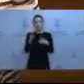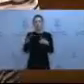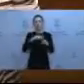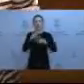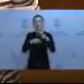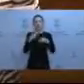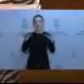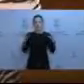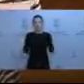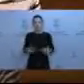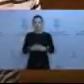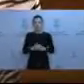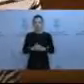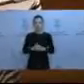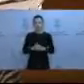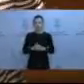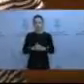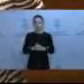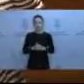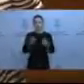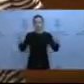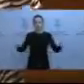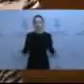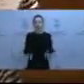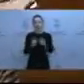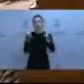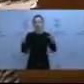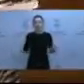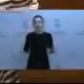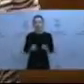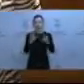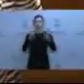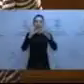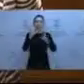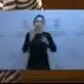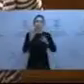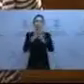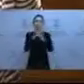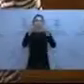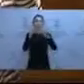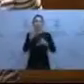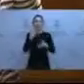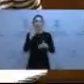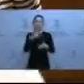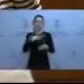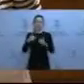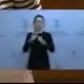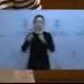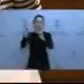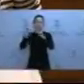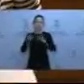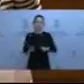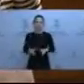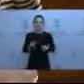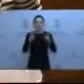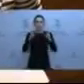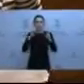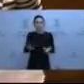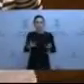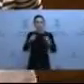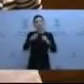es la siguiente. ¿Qué actuaciones tiene previsto el Gobierno en materia